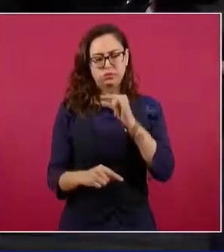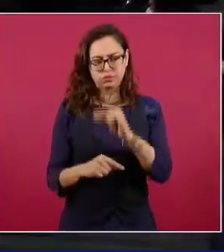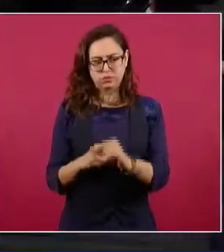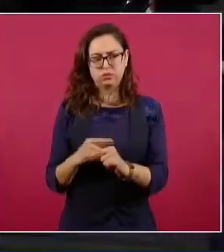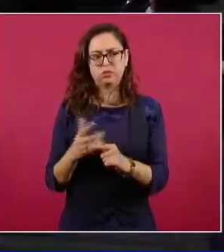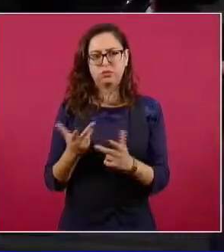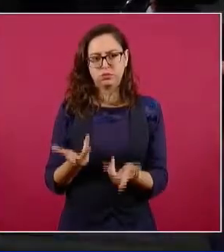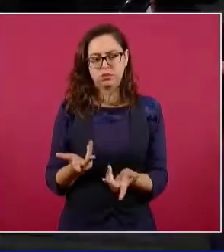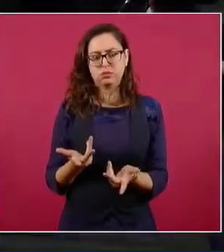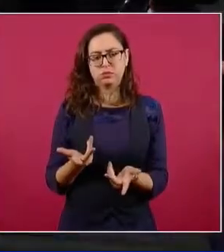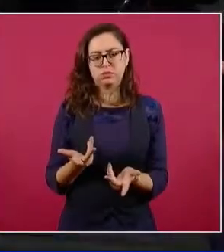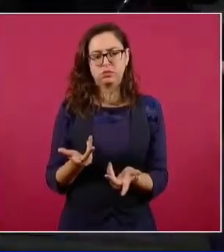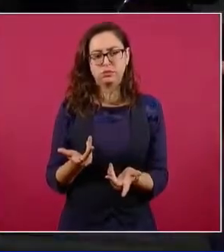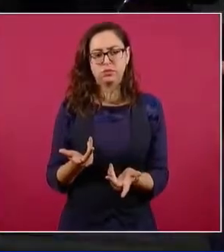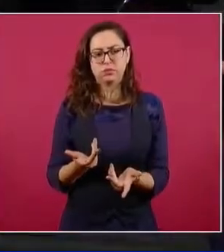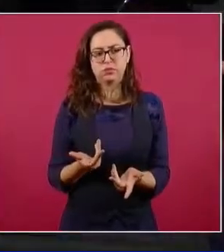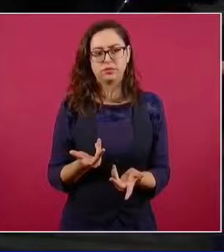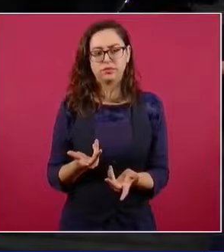los acostumbrados